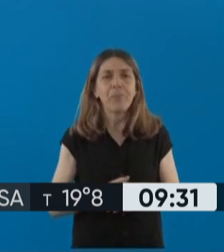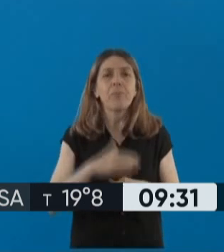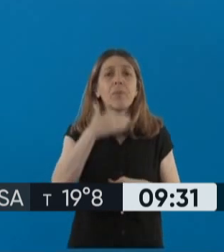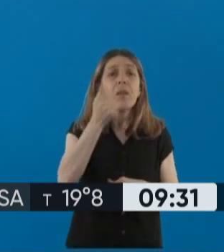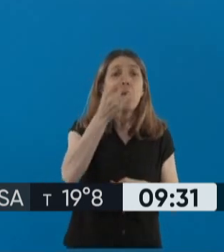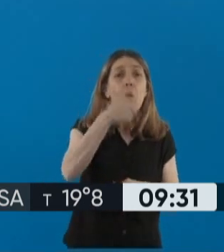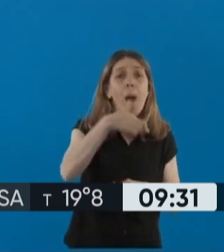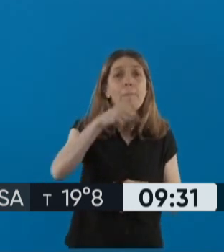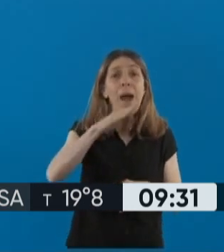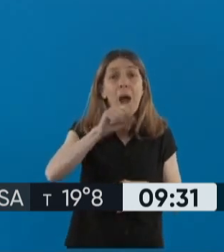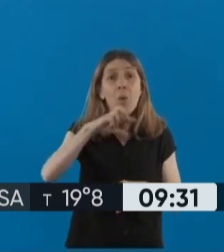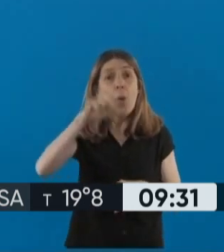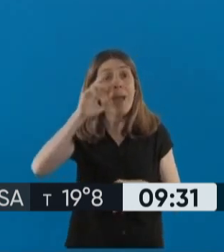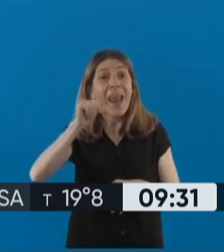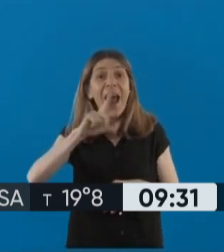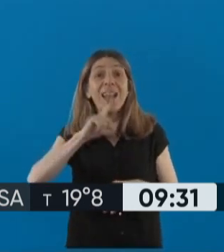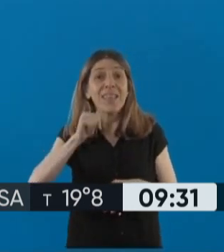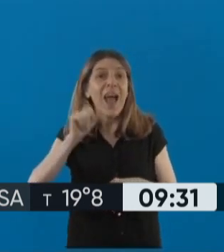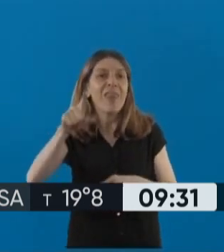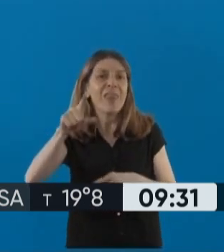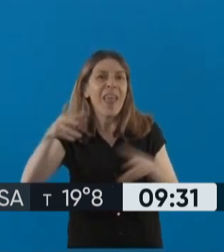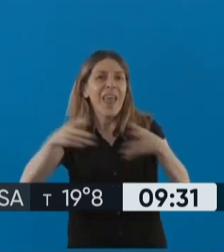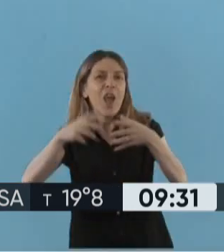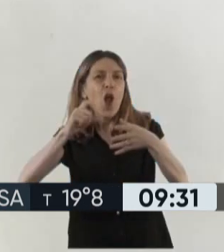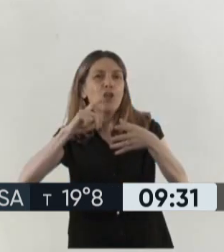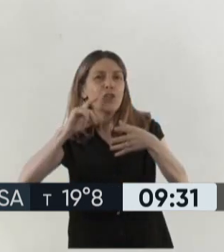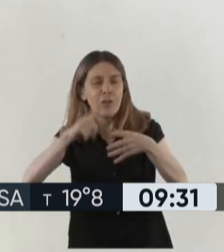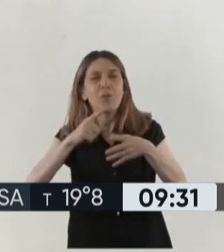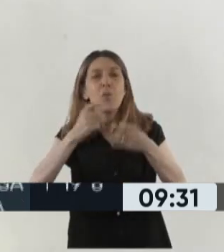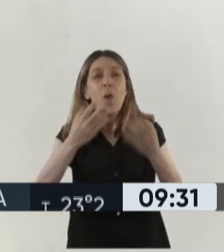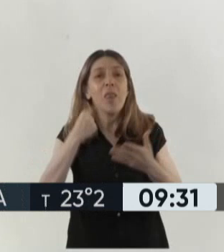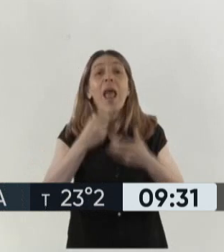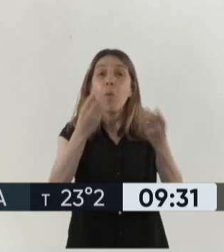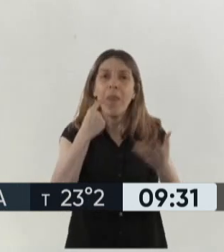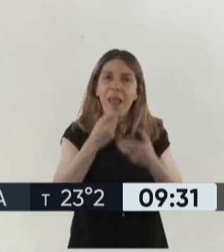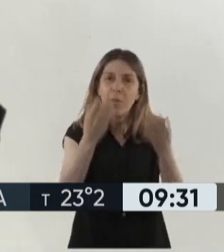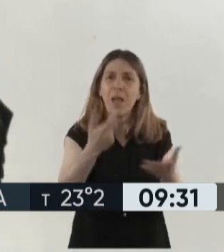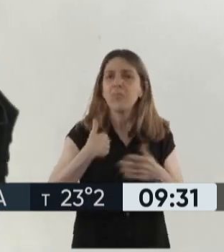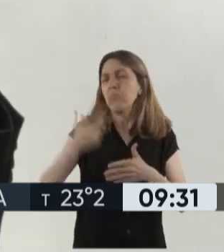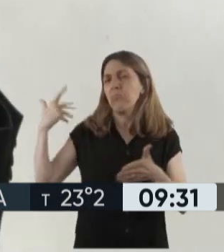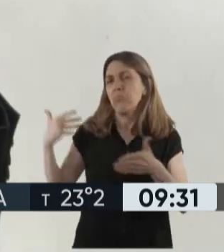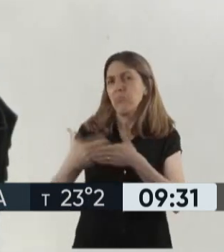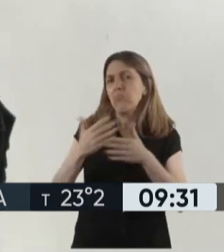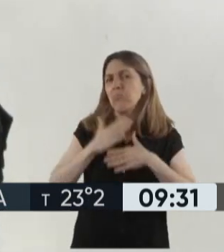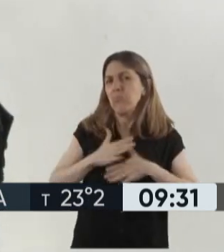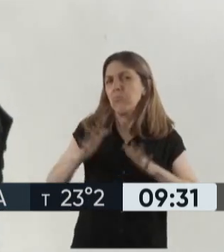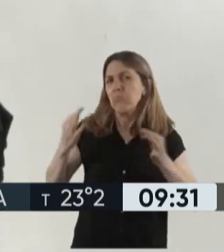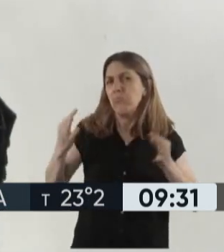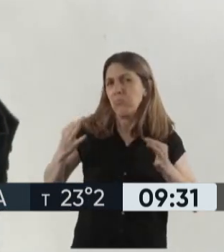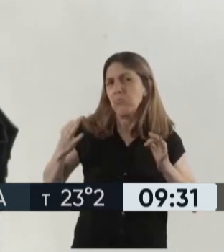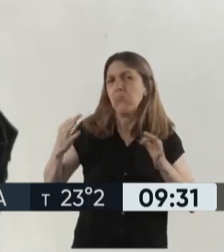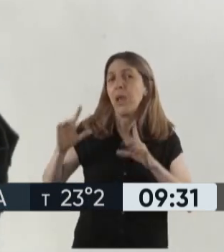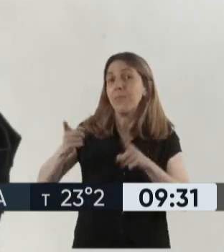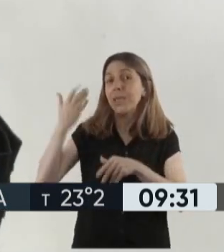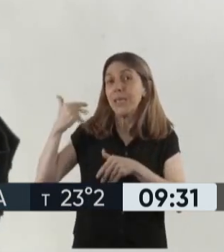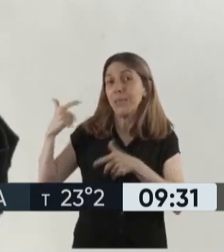Peralta, FM Concierto. ¿Cómo está, Juan Pablo? Buen día. ¿Qué tal, Gabriela? ¿Cómo le va? Quería consultarle porque venía todo bastante tranquilo antes de los comicios y el